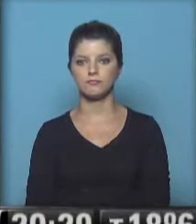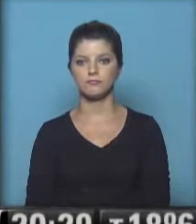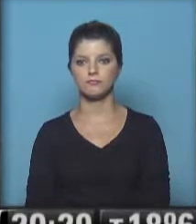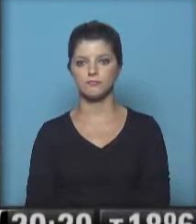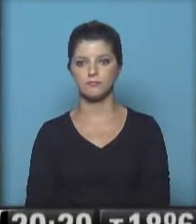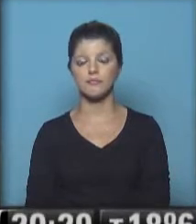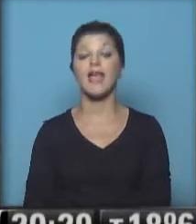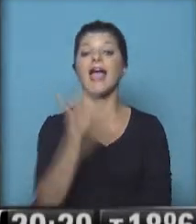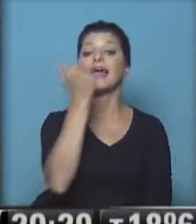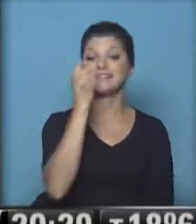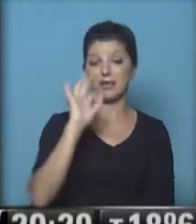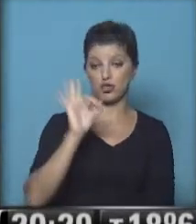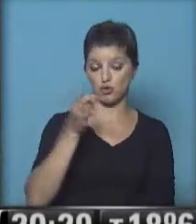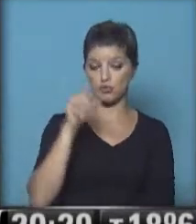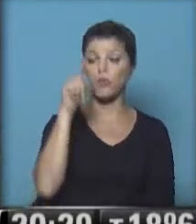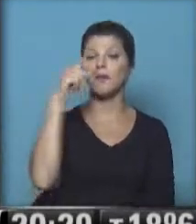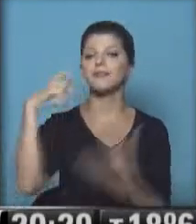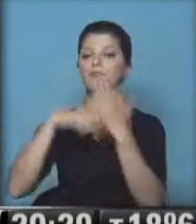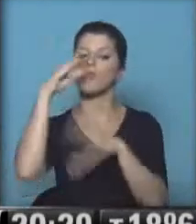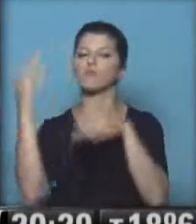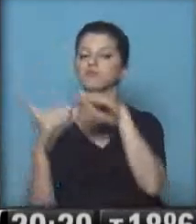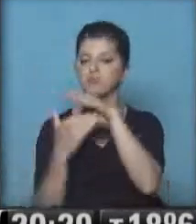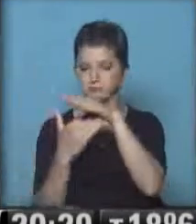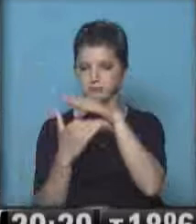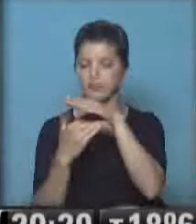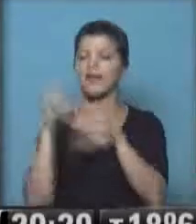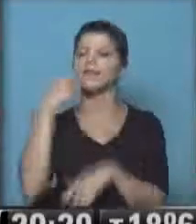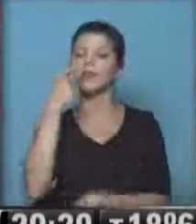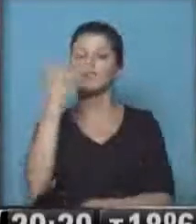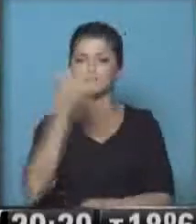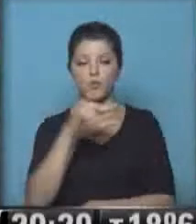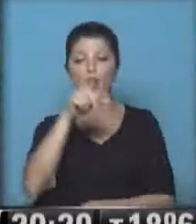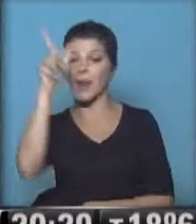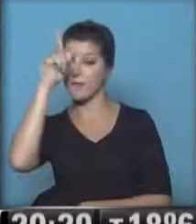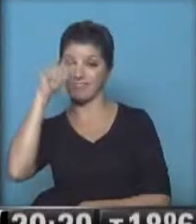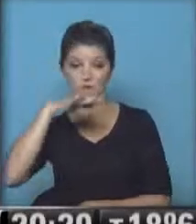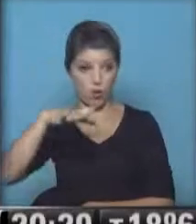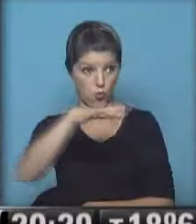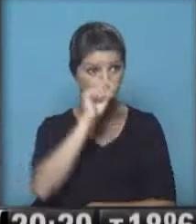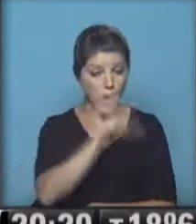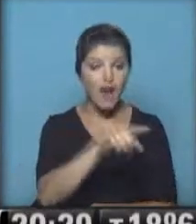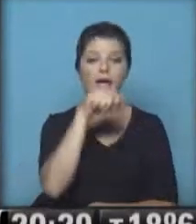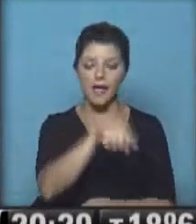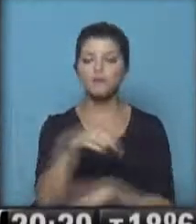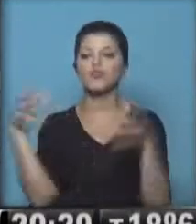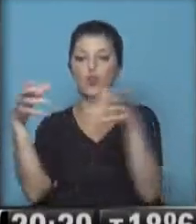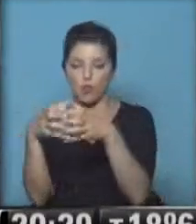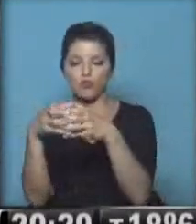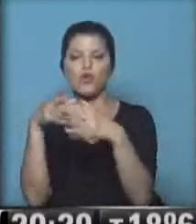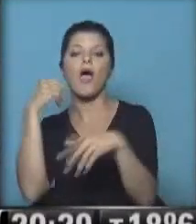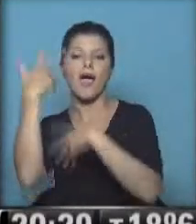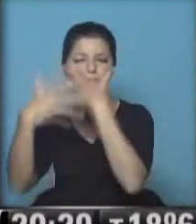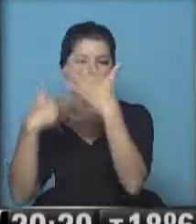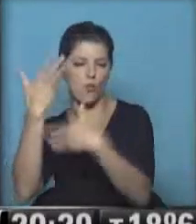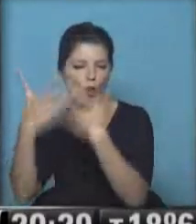El 6 de octubre, el procurador general Jesús Murillo Caram aseguró que la policía municipal de Iguala actuó en conjunto con la delincuencia